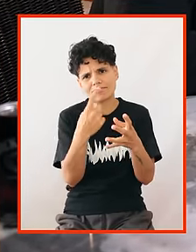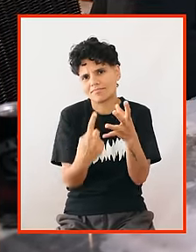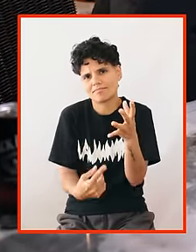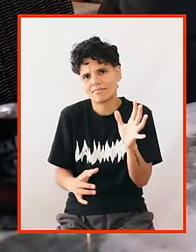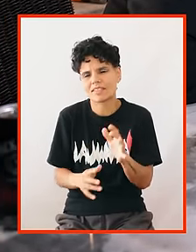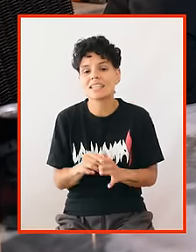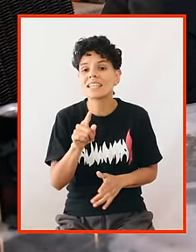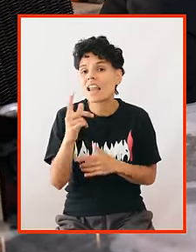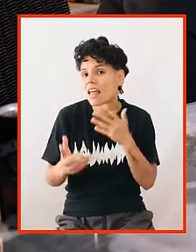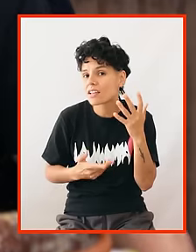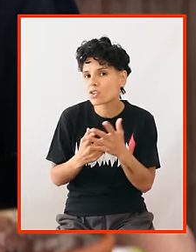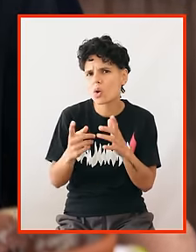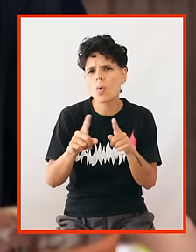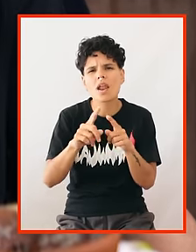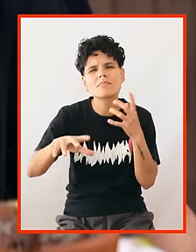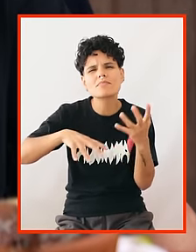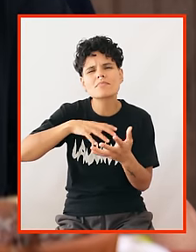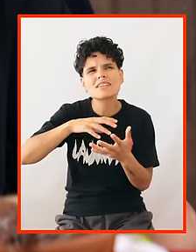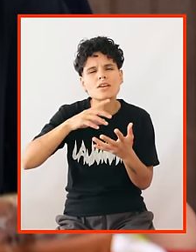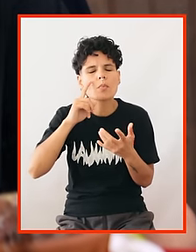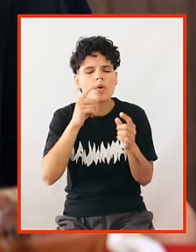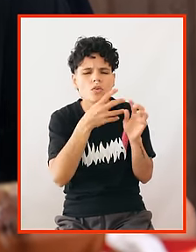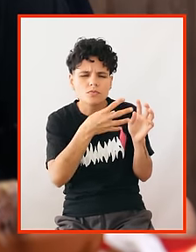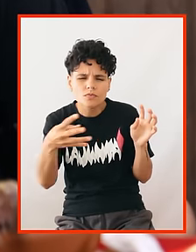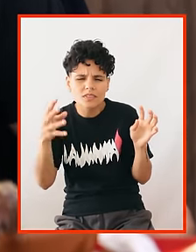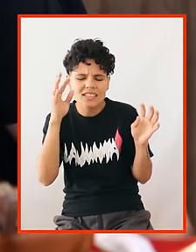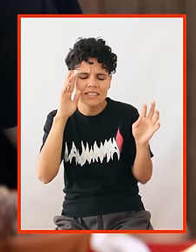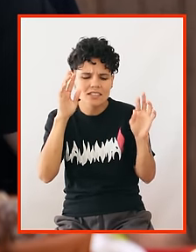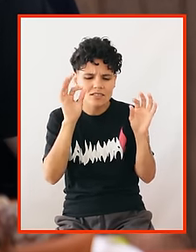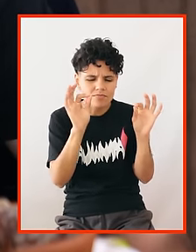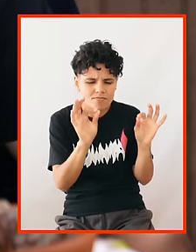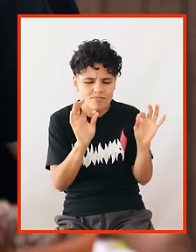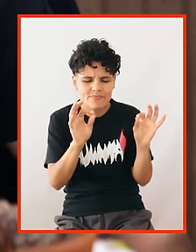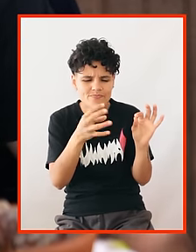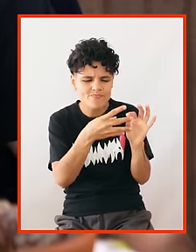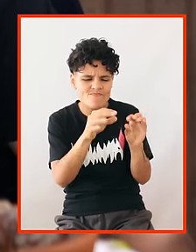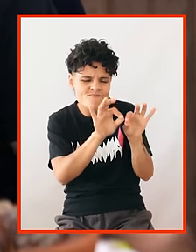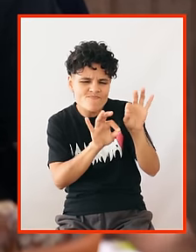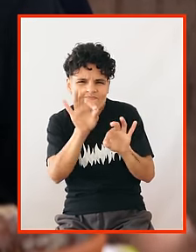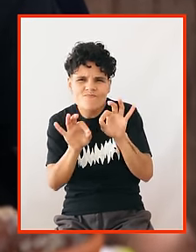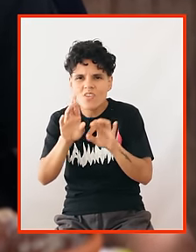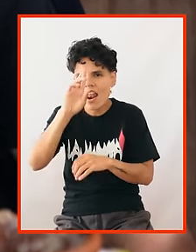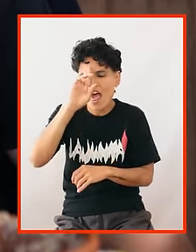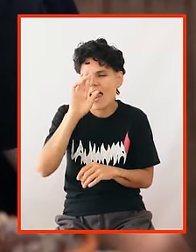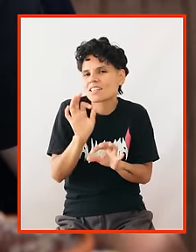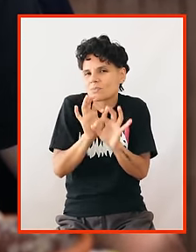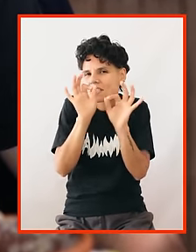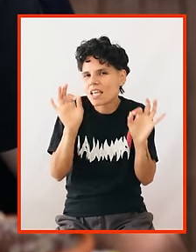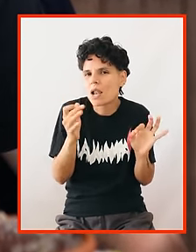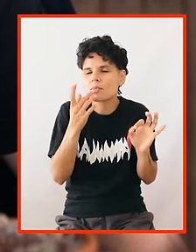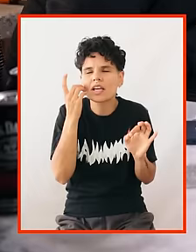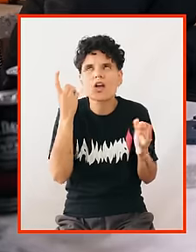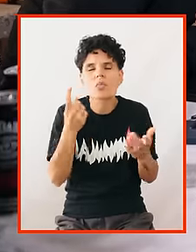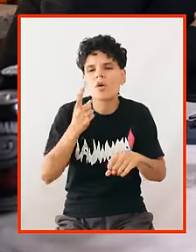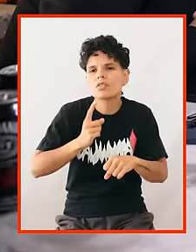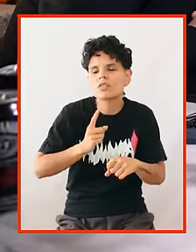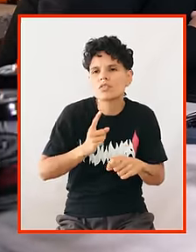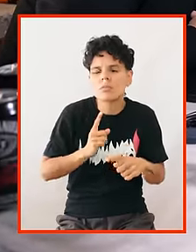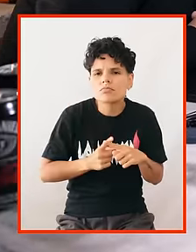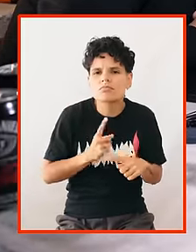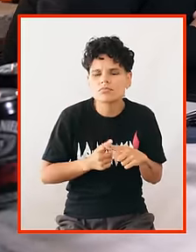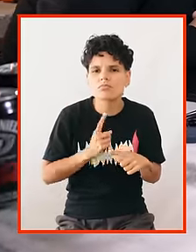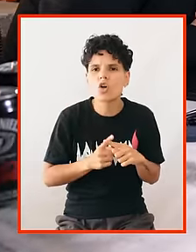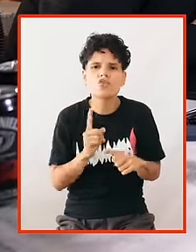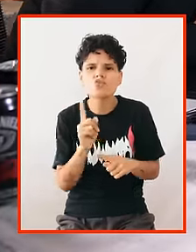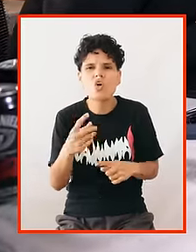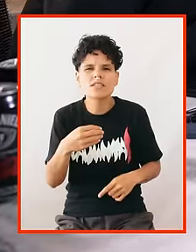sé, tiene una mezcla rara de la canción porque por un lado es como upbeat, es como... Suena un tema rápido. Un tema realmente triste,